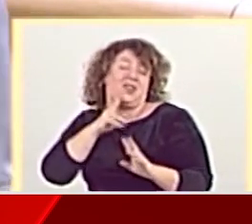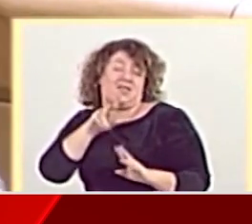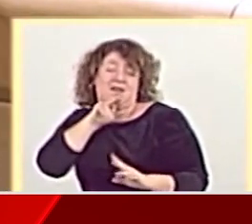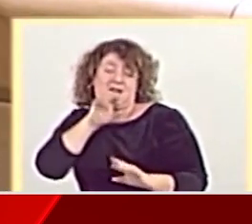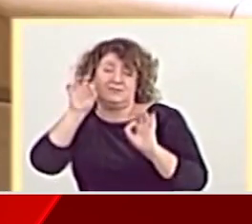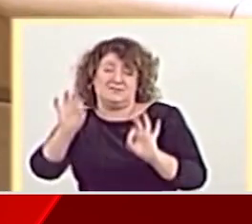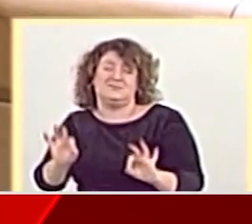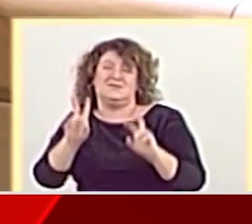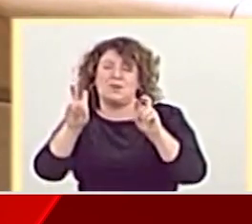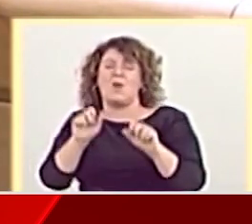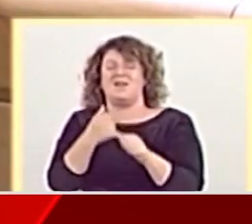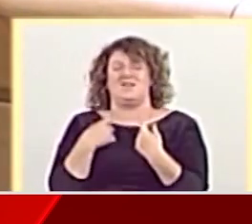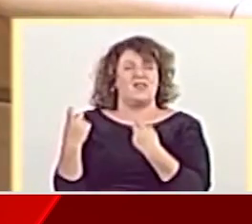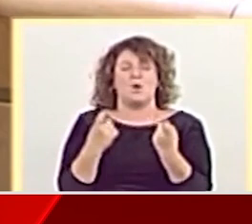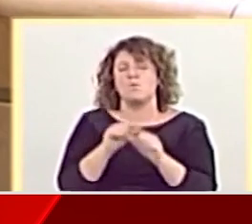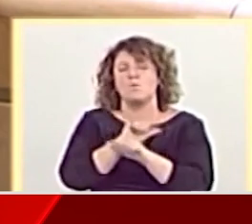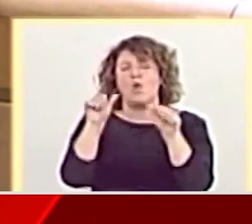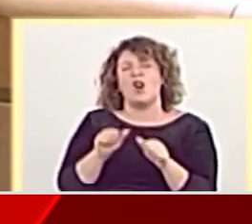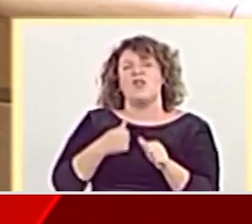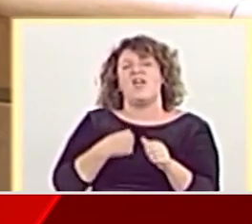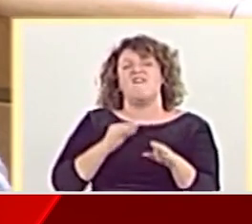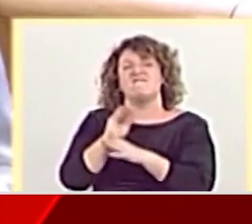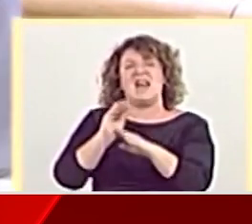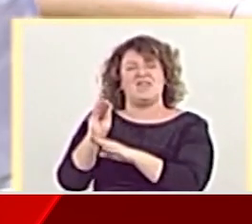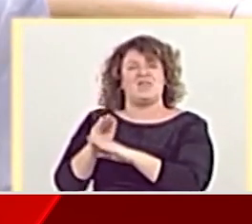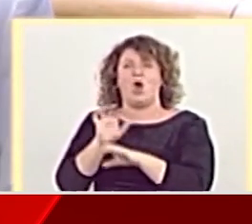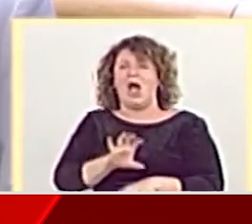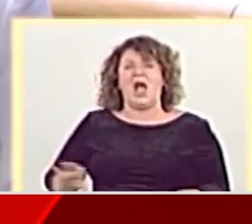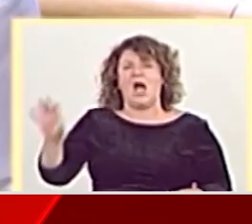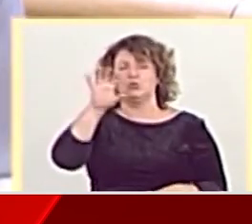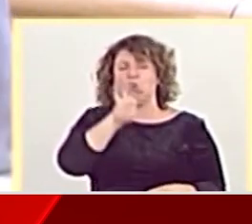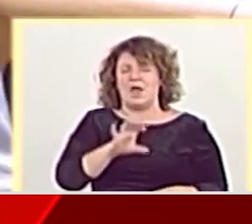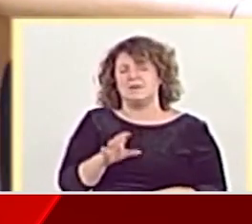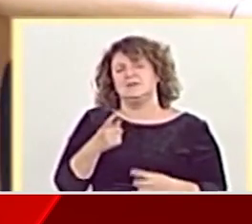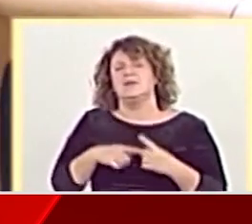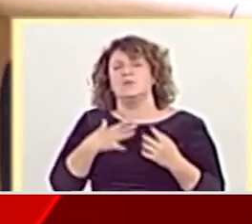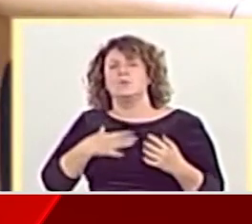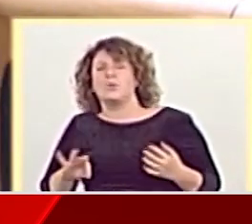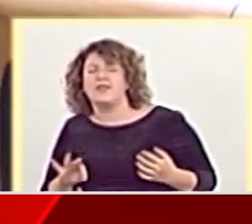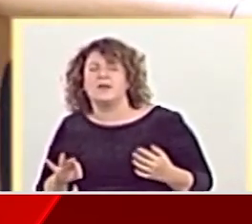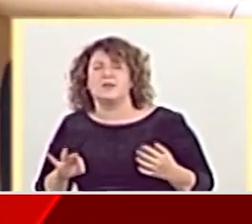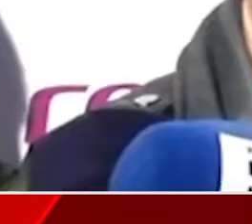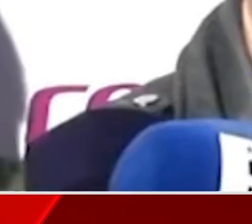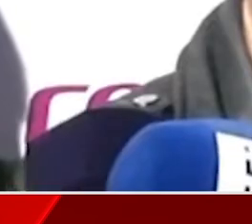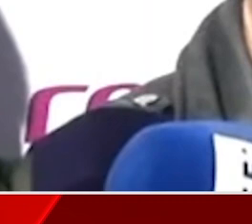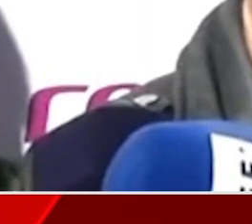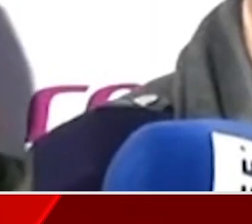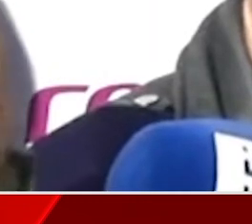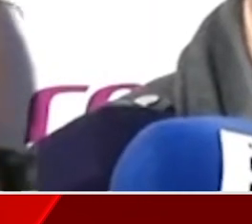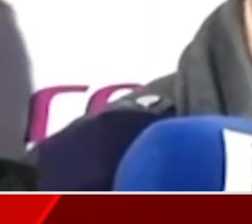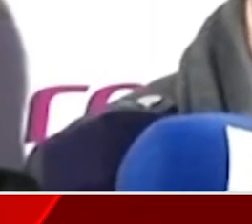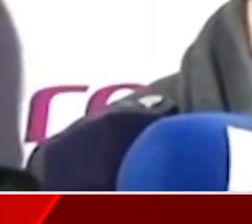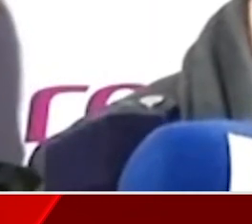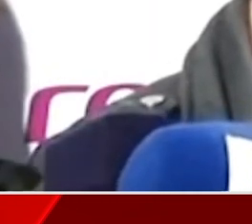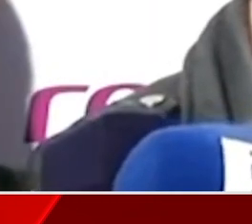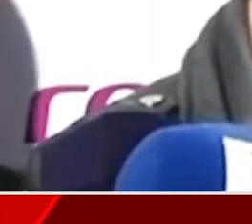recibían y de veras acabó en los resultados, en la cuenta de resultados de las empresas, lo hubiesen pedido, ¿verdad?, la devolución. ¿Por qué no han pedido la devolución? ¿Dónde